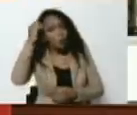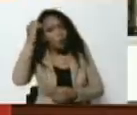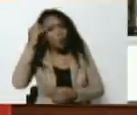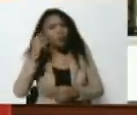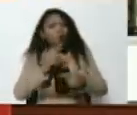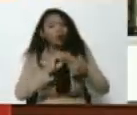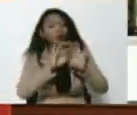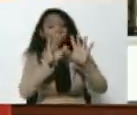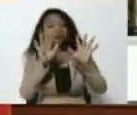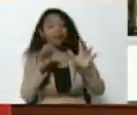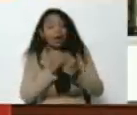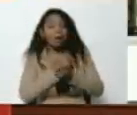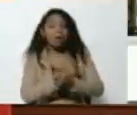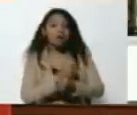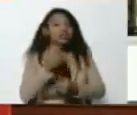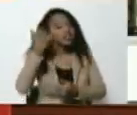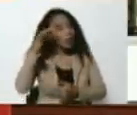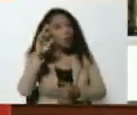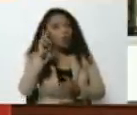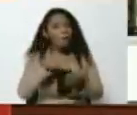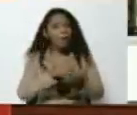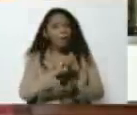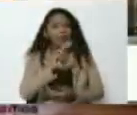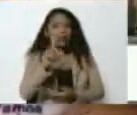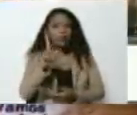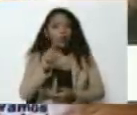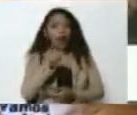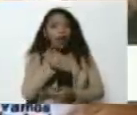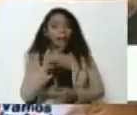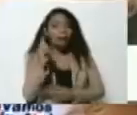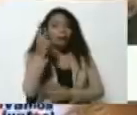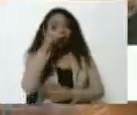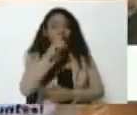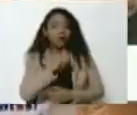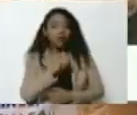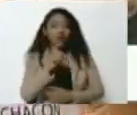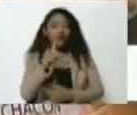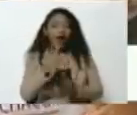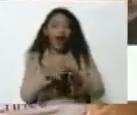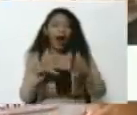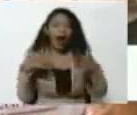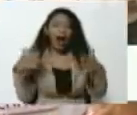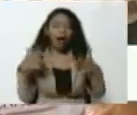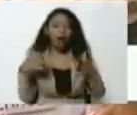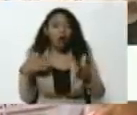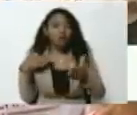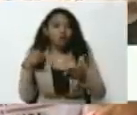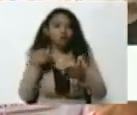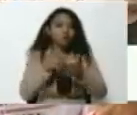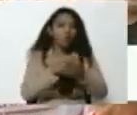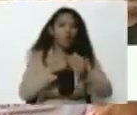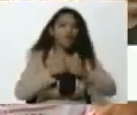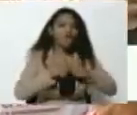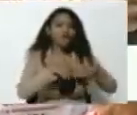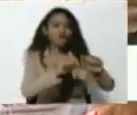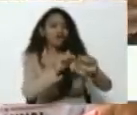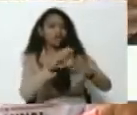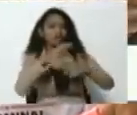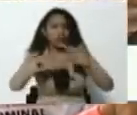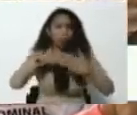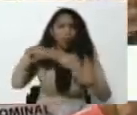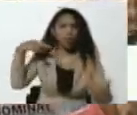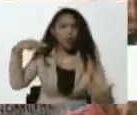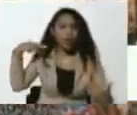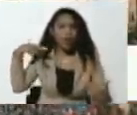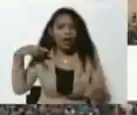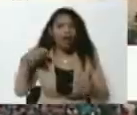amor. Creo que el 2021 es el primer año de una gran contraofensiva revolucionaria